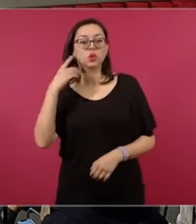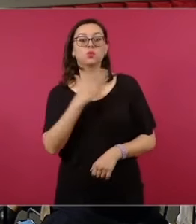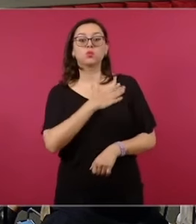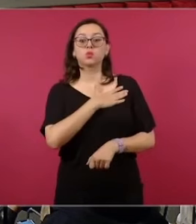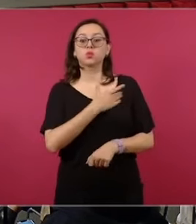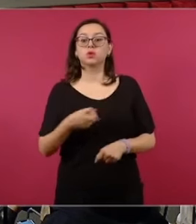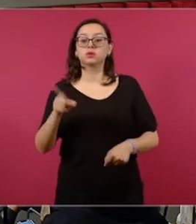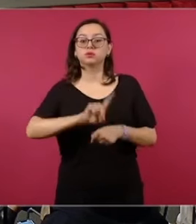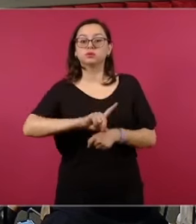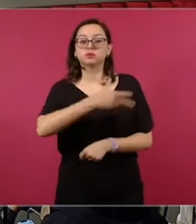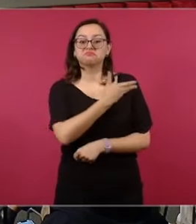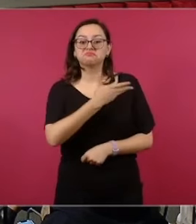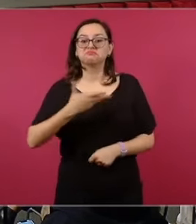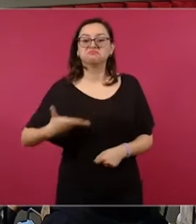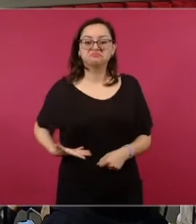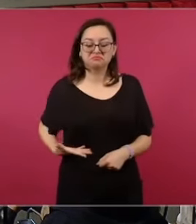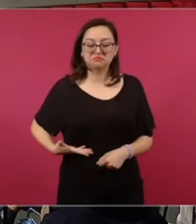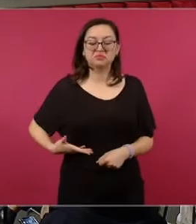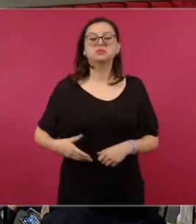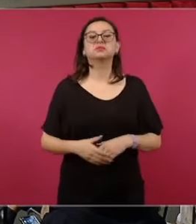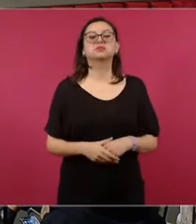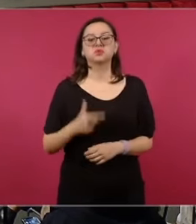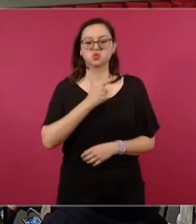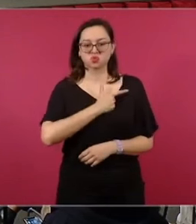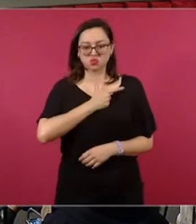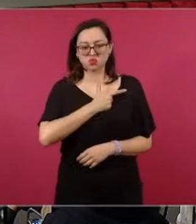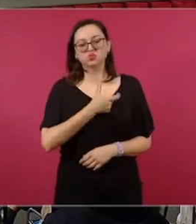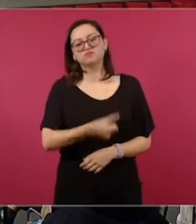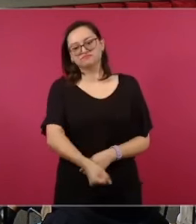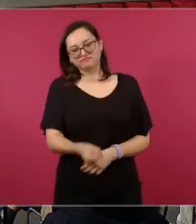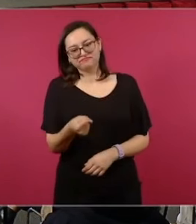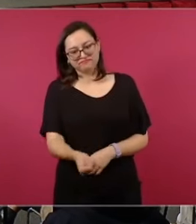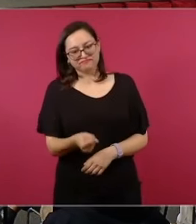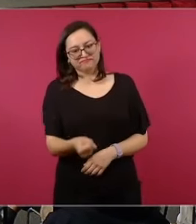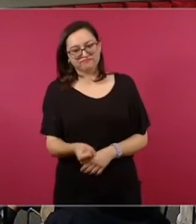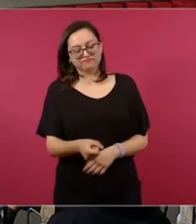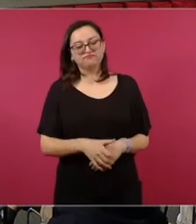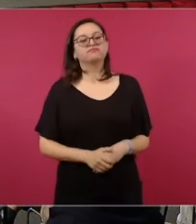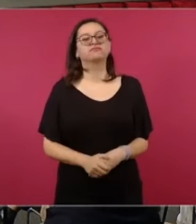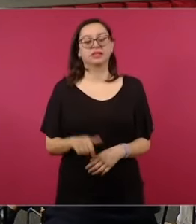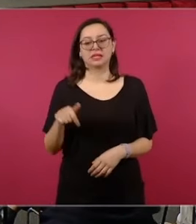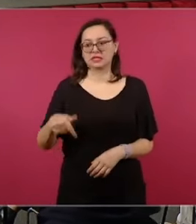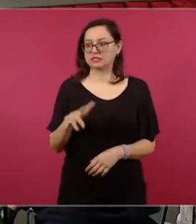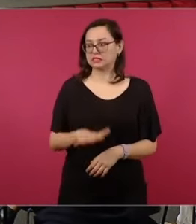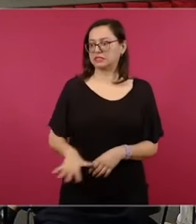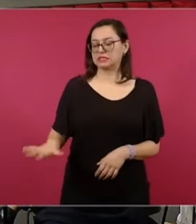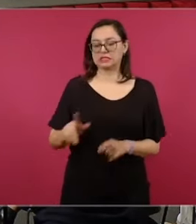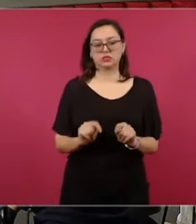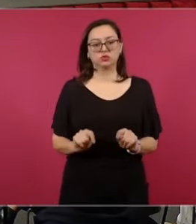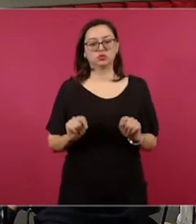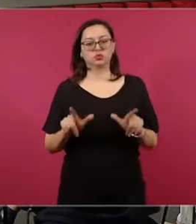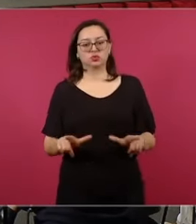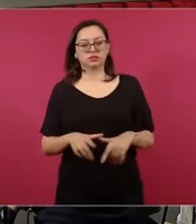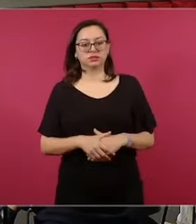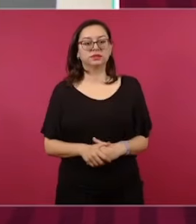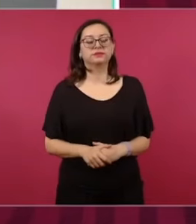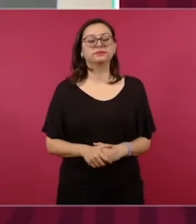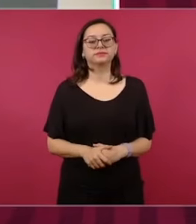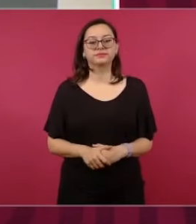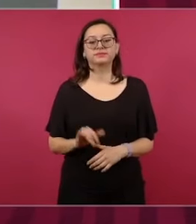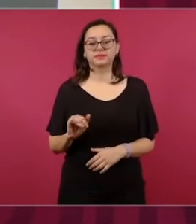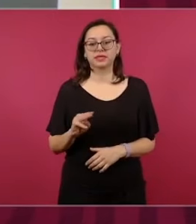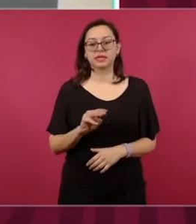Los saludamos con mucho gusto aquí desde Tuxtla Gutiérrez, desde el IMSS Bienestar